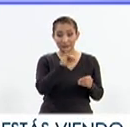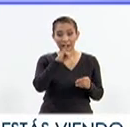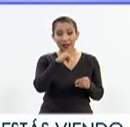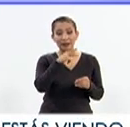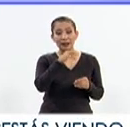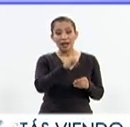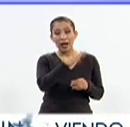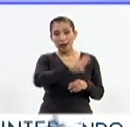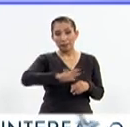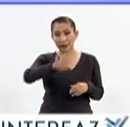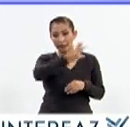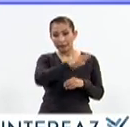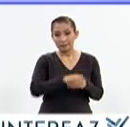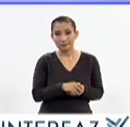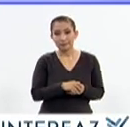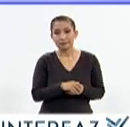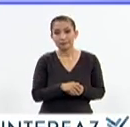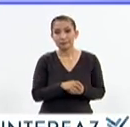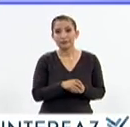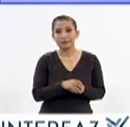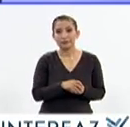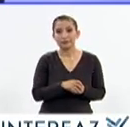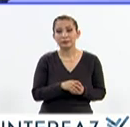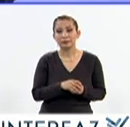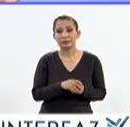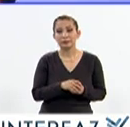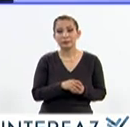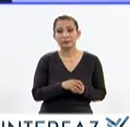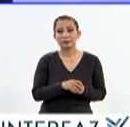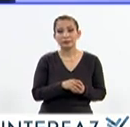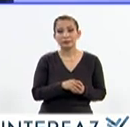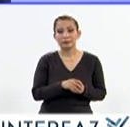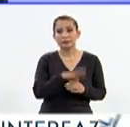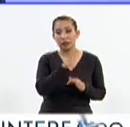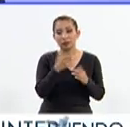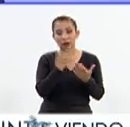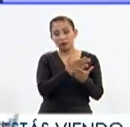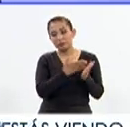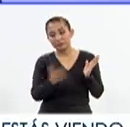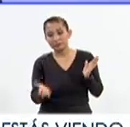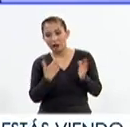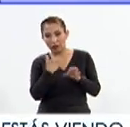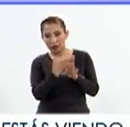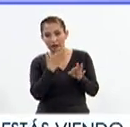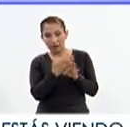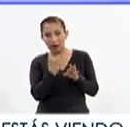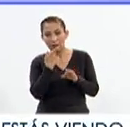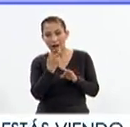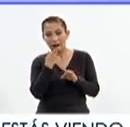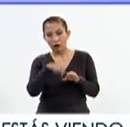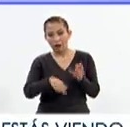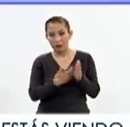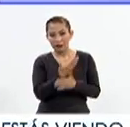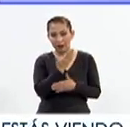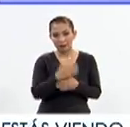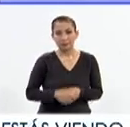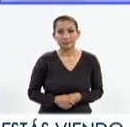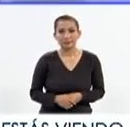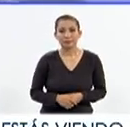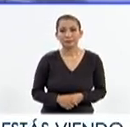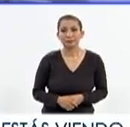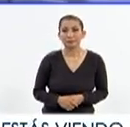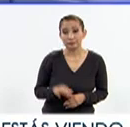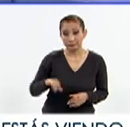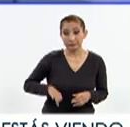Ingeniería ambiental. Ingeniería ambiental precisamente en toda esta narrativa que hemos puesto sobre la mesa esta mañana en Interfaz.